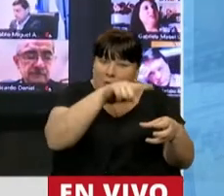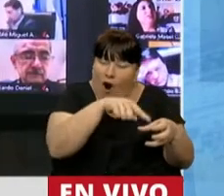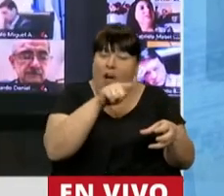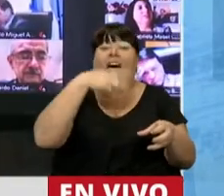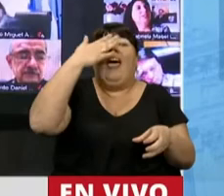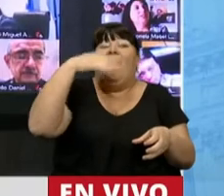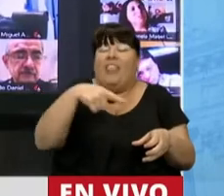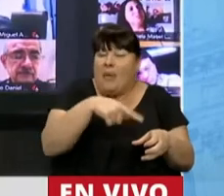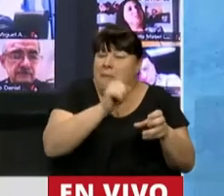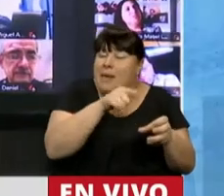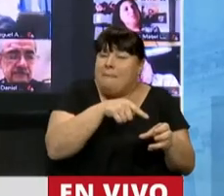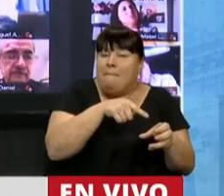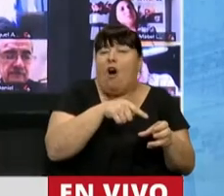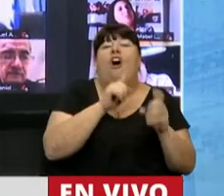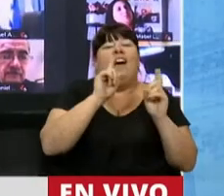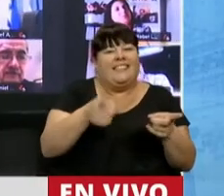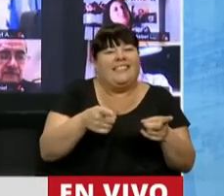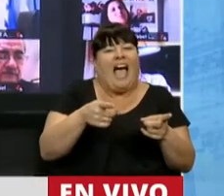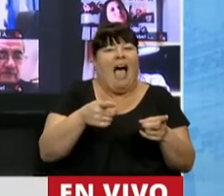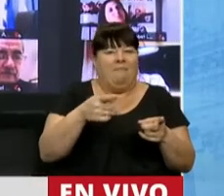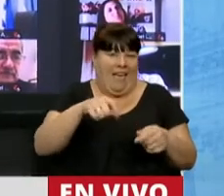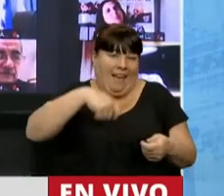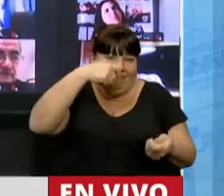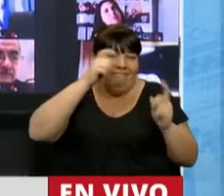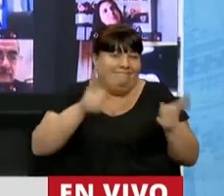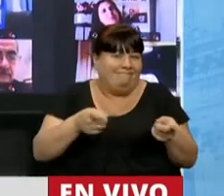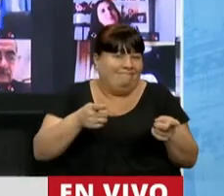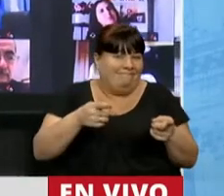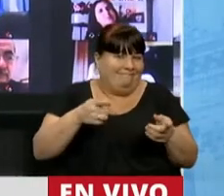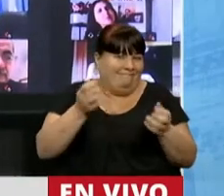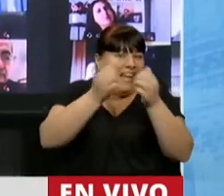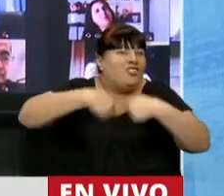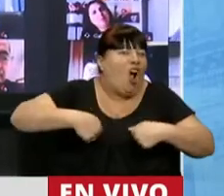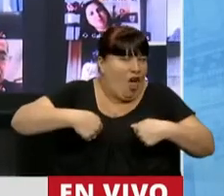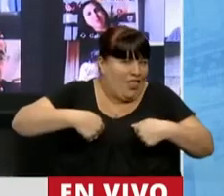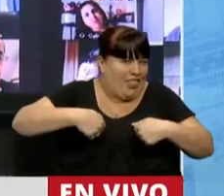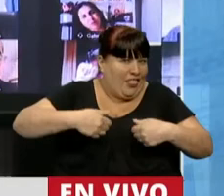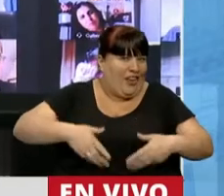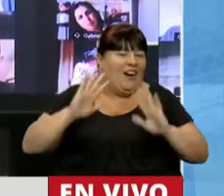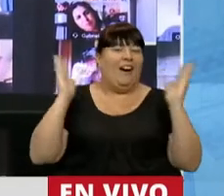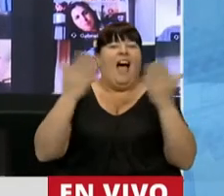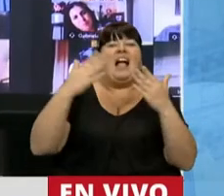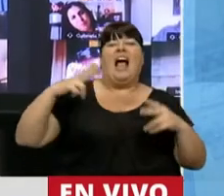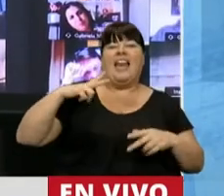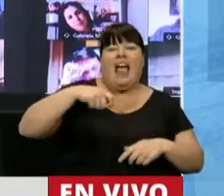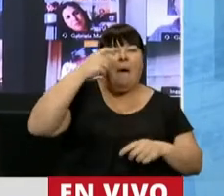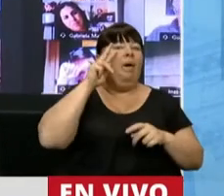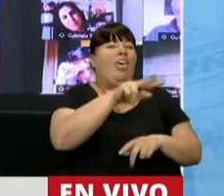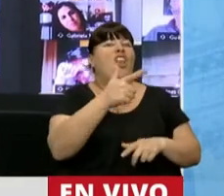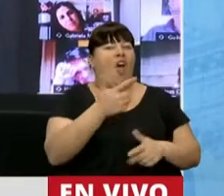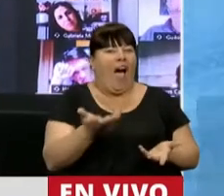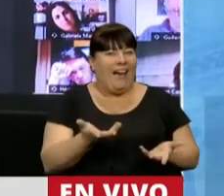que después también ensucian sus narices detrás de los muros de sus mansiones, pero nadie los